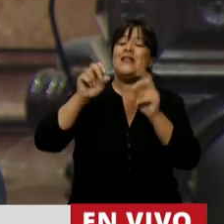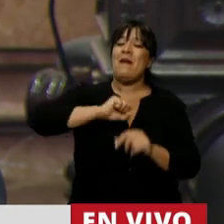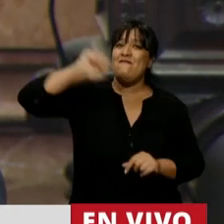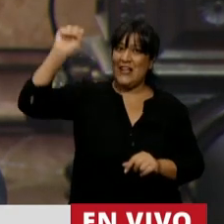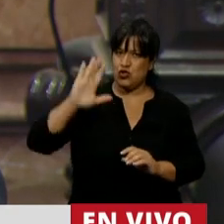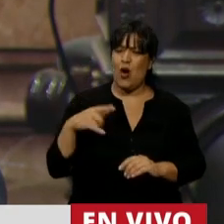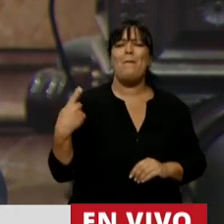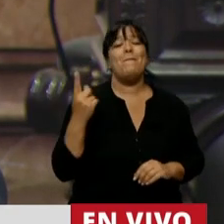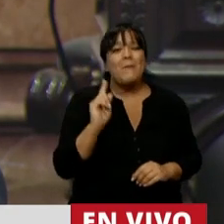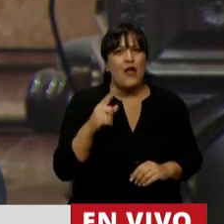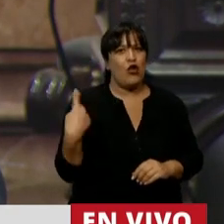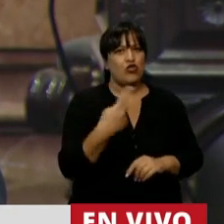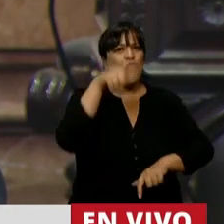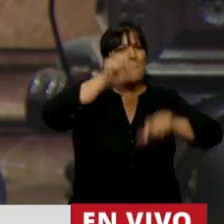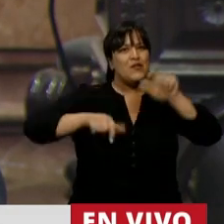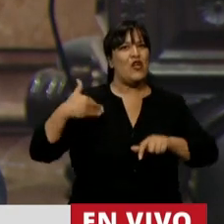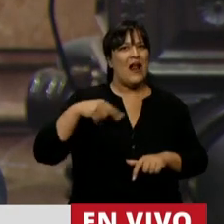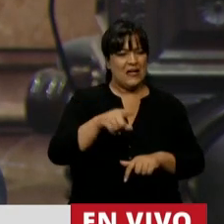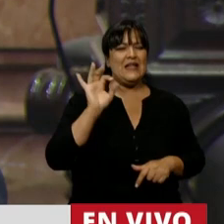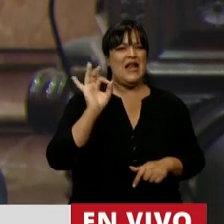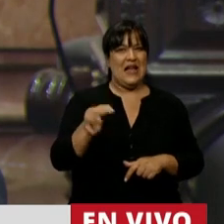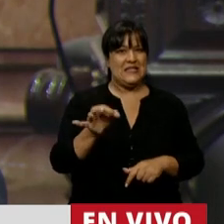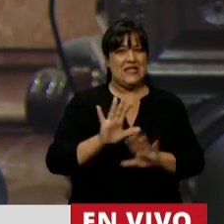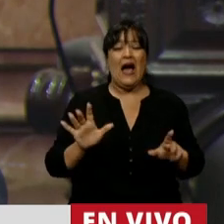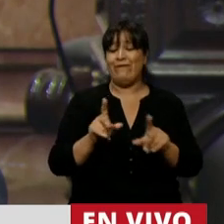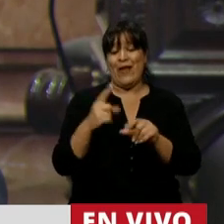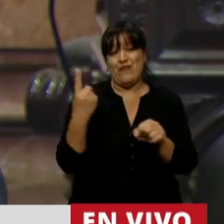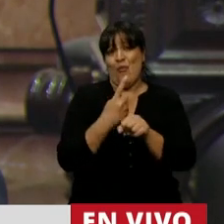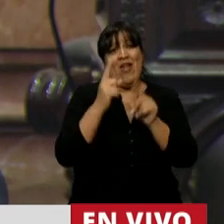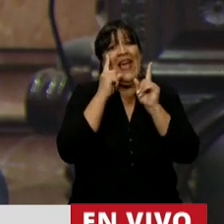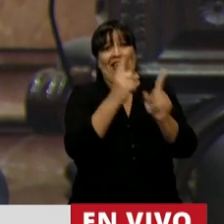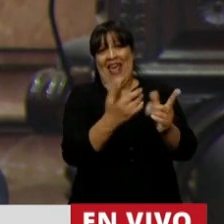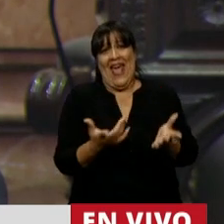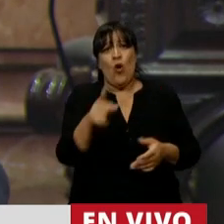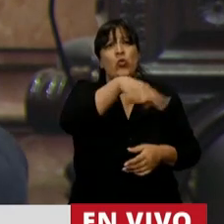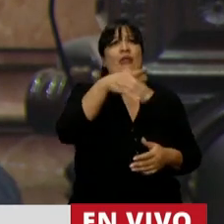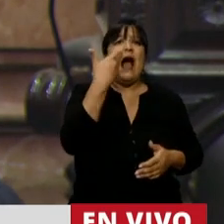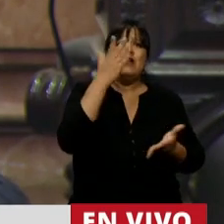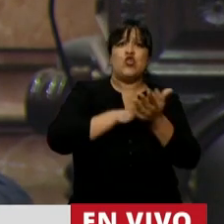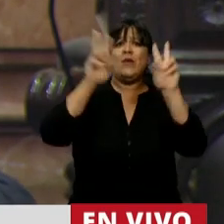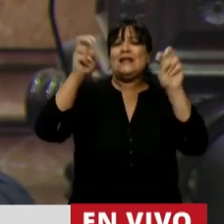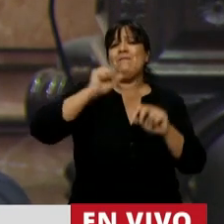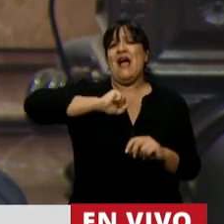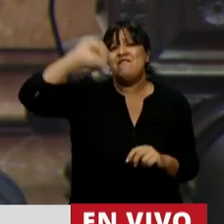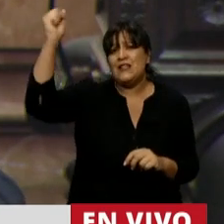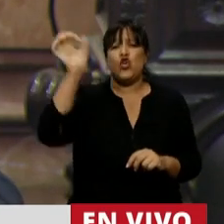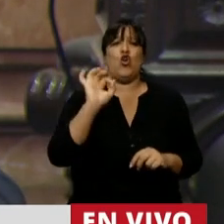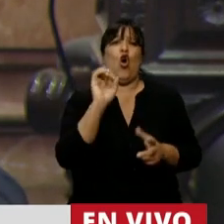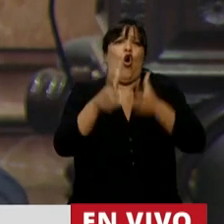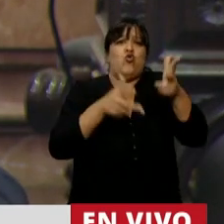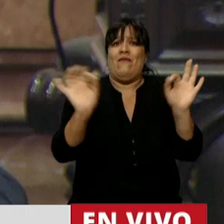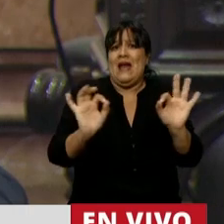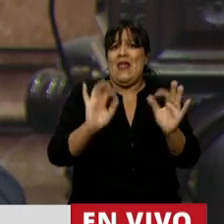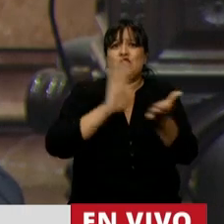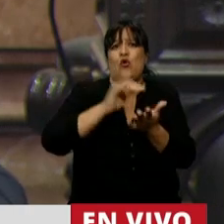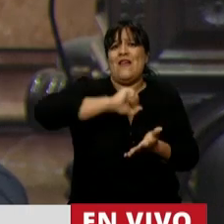los argentinos hoy sabemos que no les podemos creer en nada cuando ustedes hablan de inflación o cuando no hablan de inflación. Por